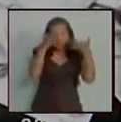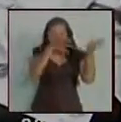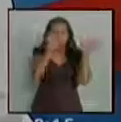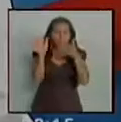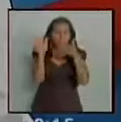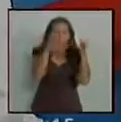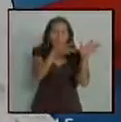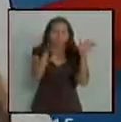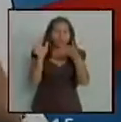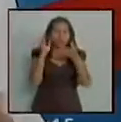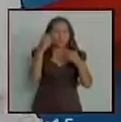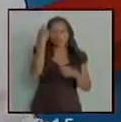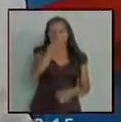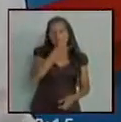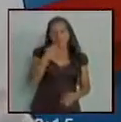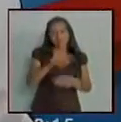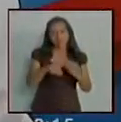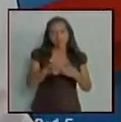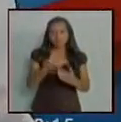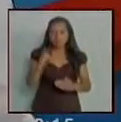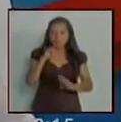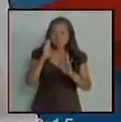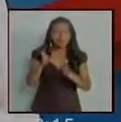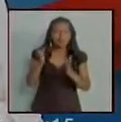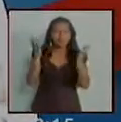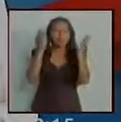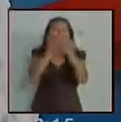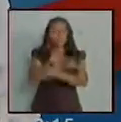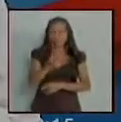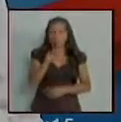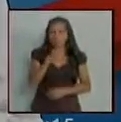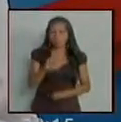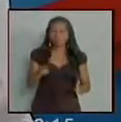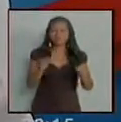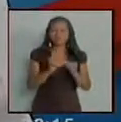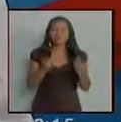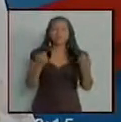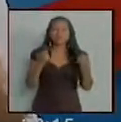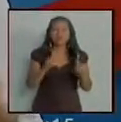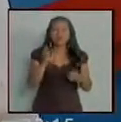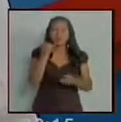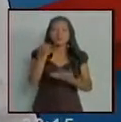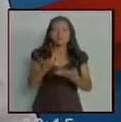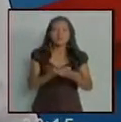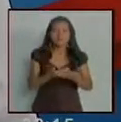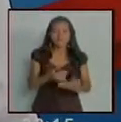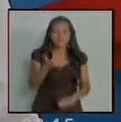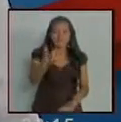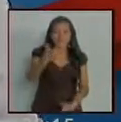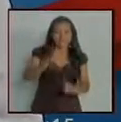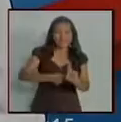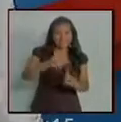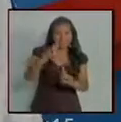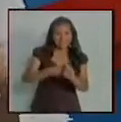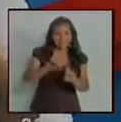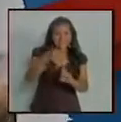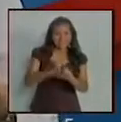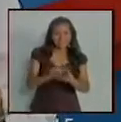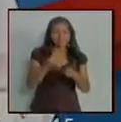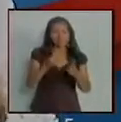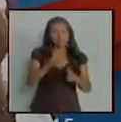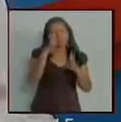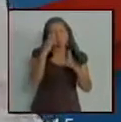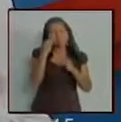esos signos que nos están dando y dejamos pasar, ¿no? El sobresalto, ¿no? Los bebecitos de 3 meses